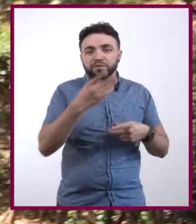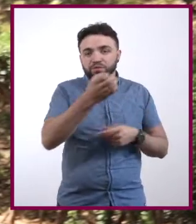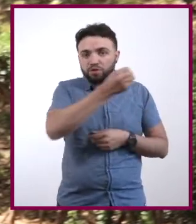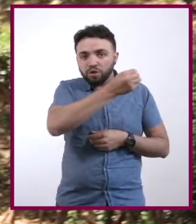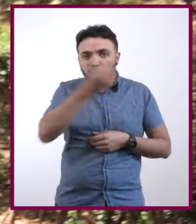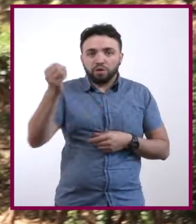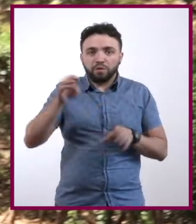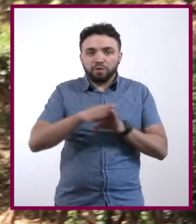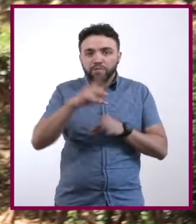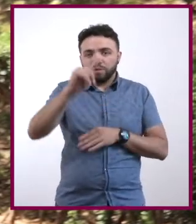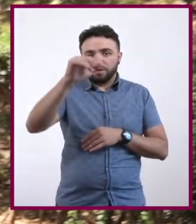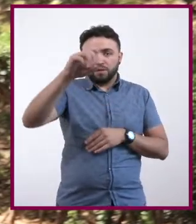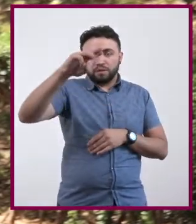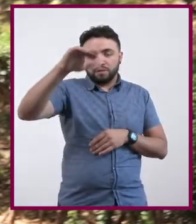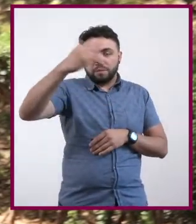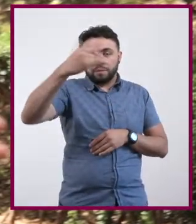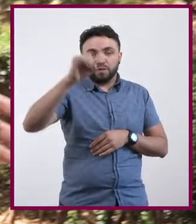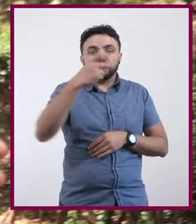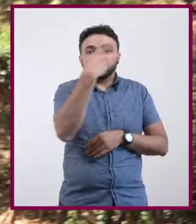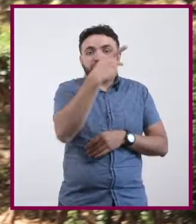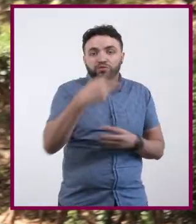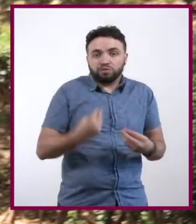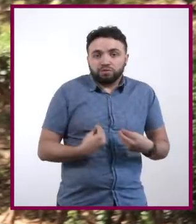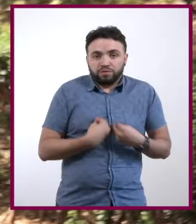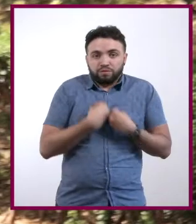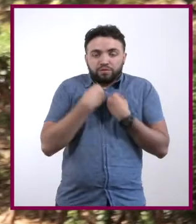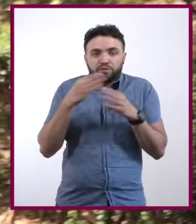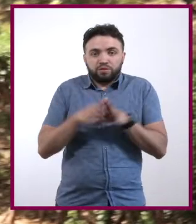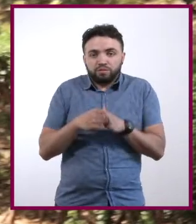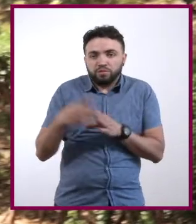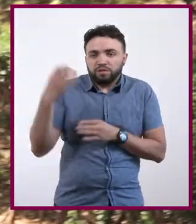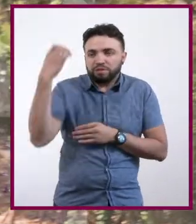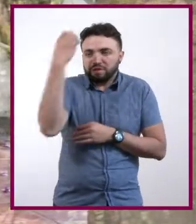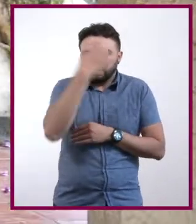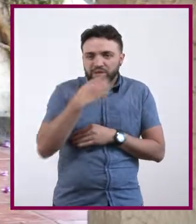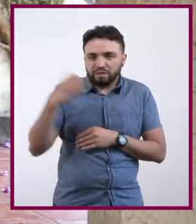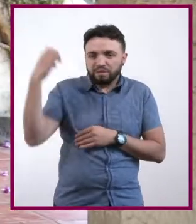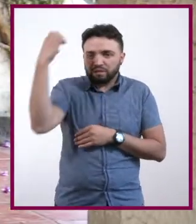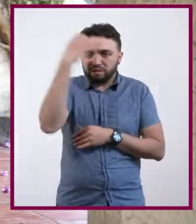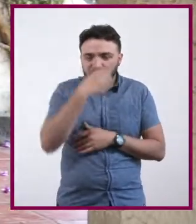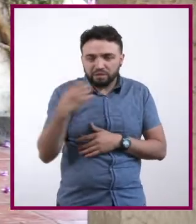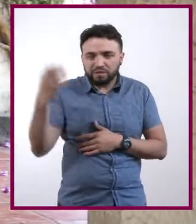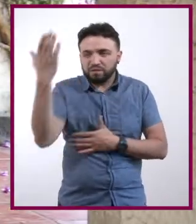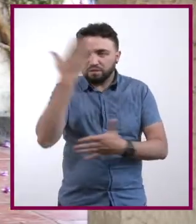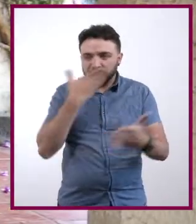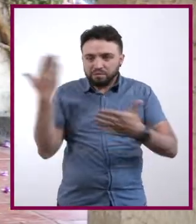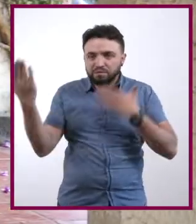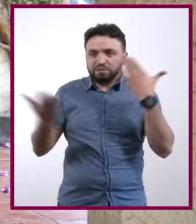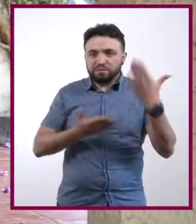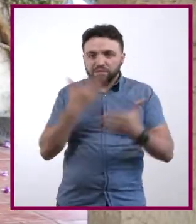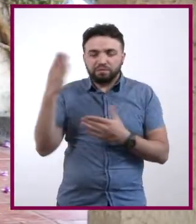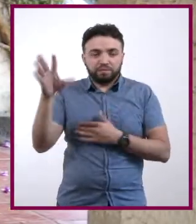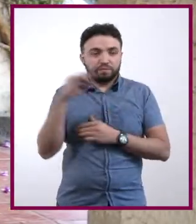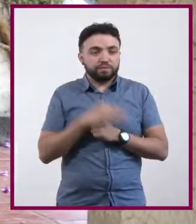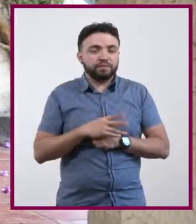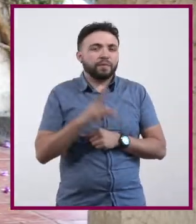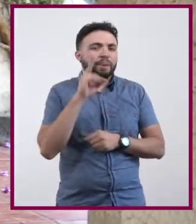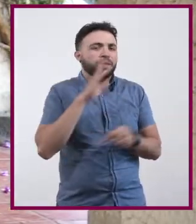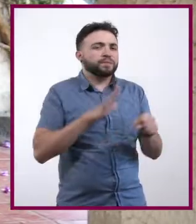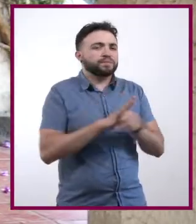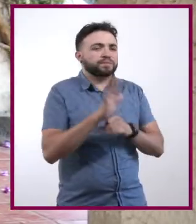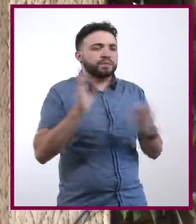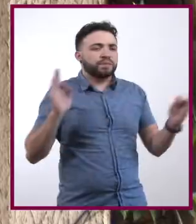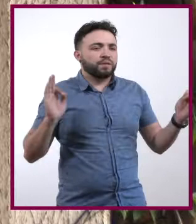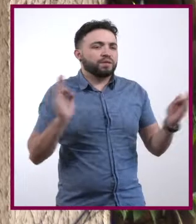especialista en la obra de Tamayo, pues prácticamente ha dedicado su vida a estudiarla. Así es, Fernanda. Vamos a conocer de cerca cuál fue